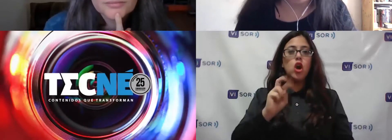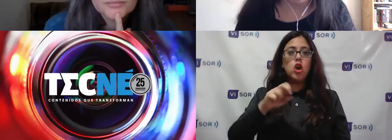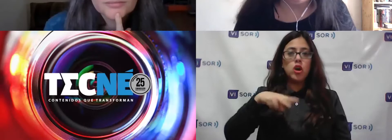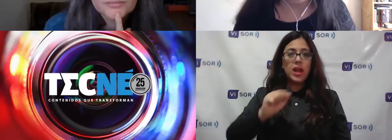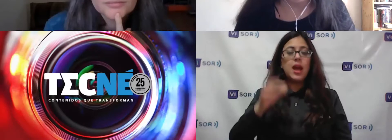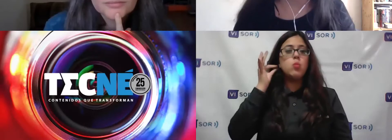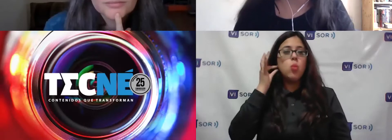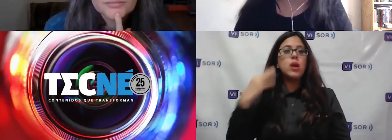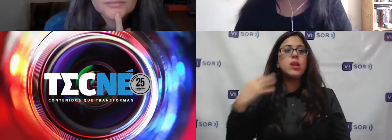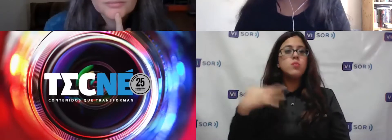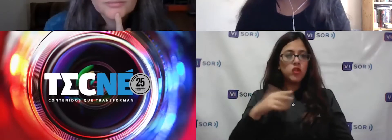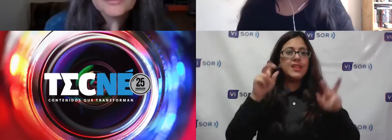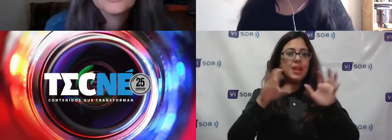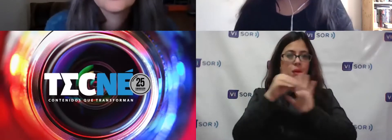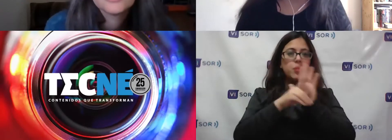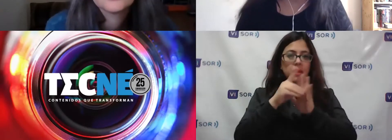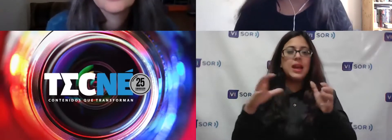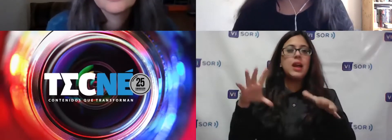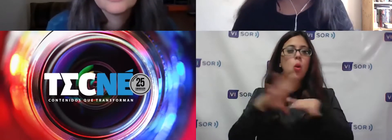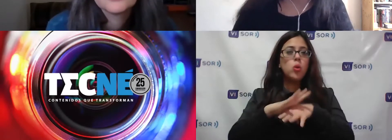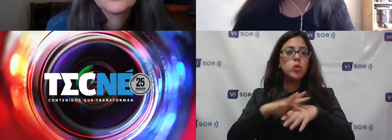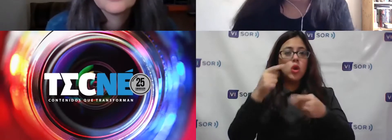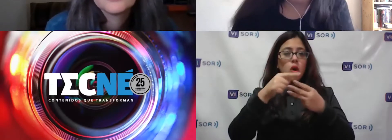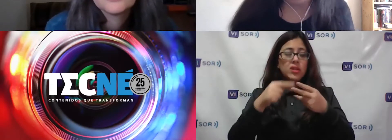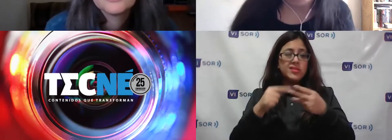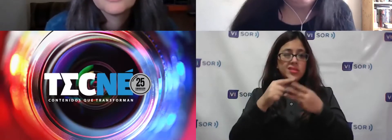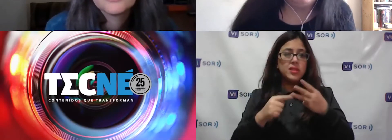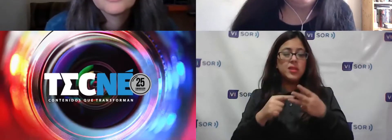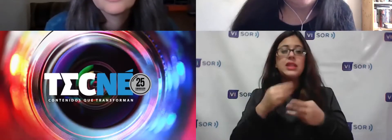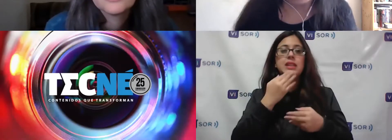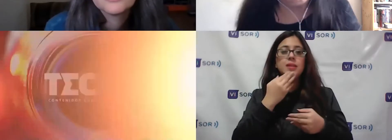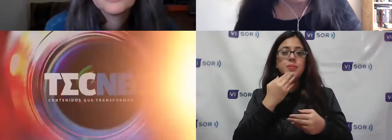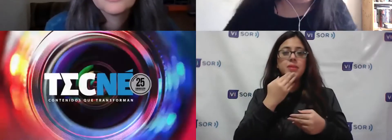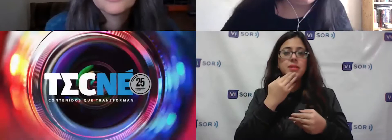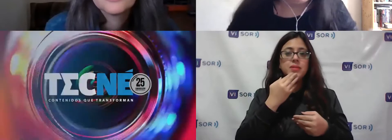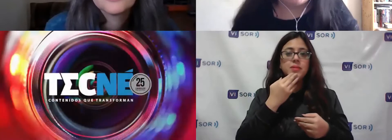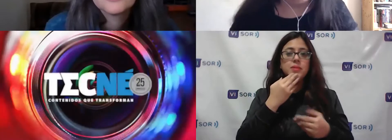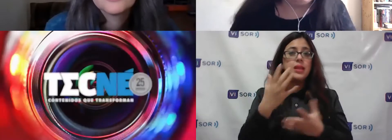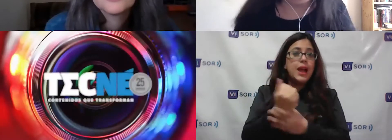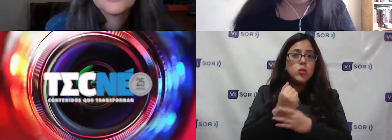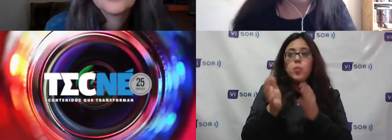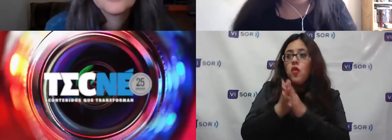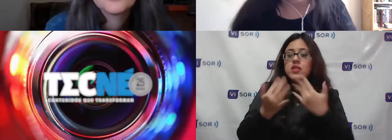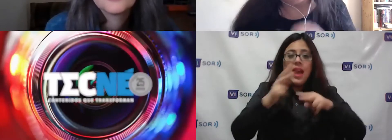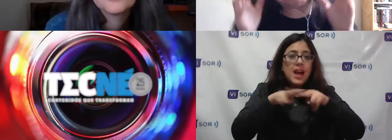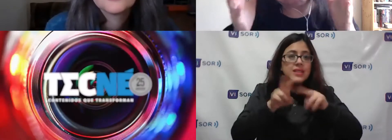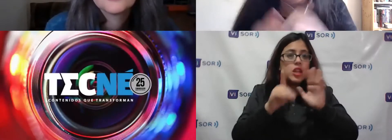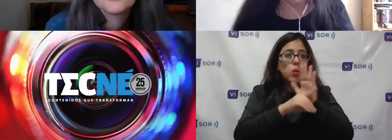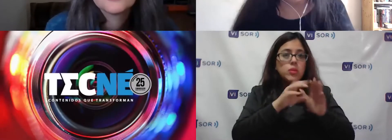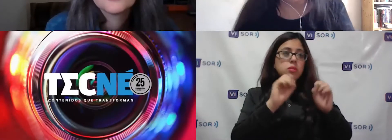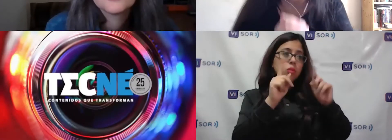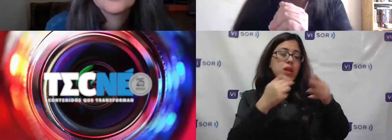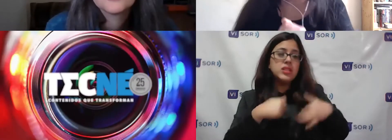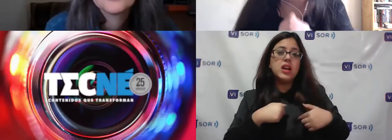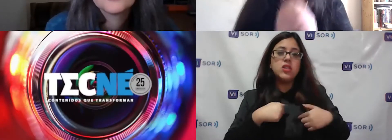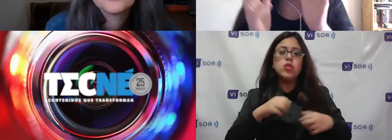documentalista con renata del carmen venga mayor y nada al khatib ayúdame a hacer un documental no y yo le dije ya voy como soy bien práctica y